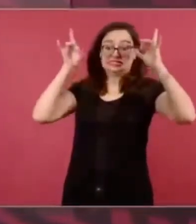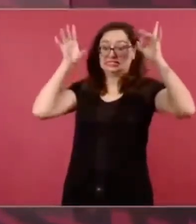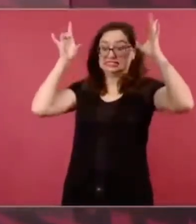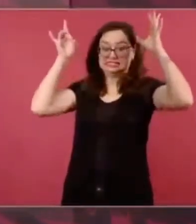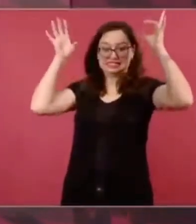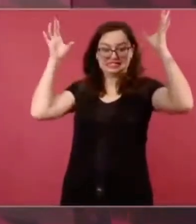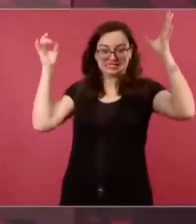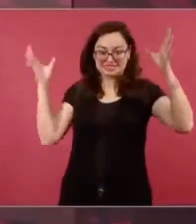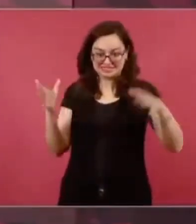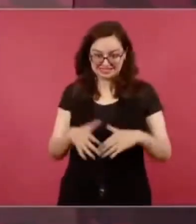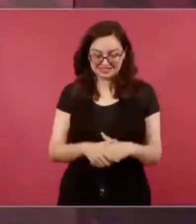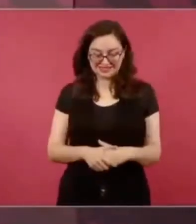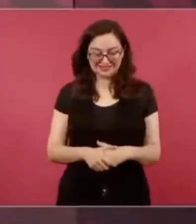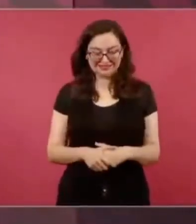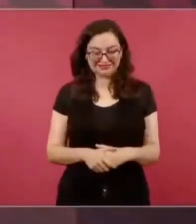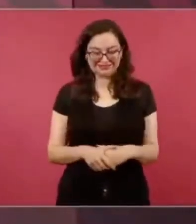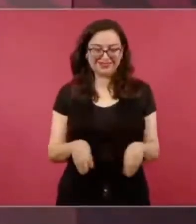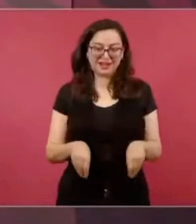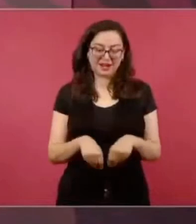sudando